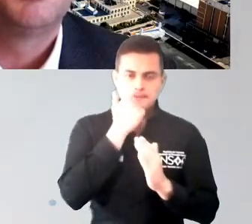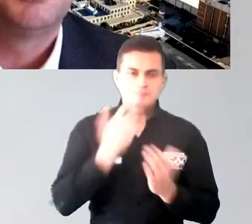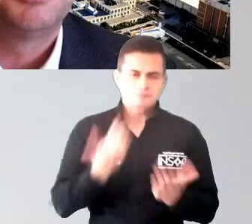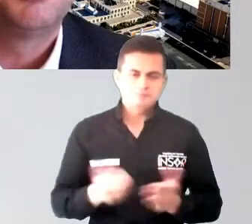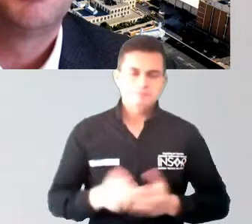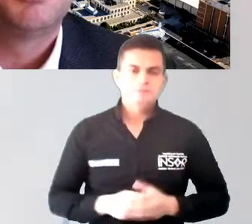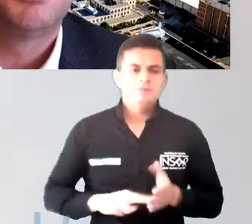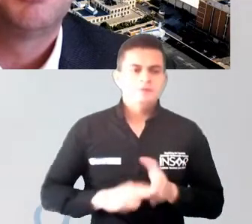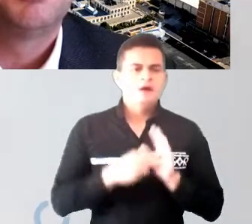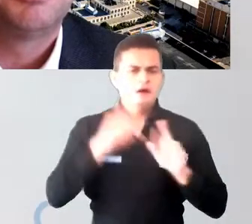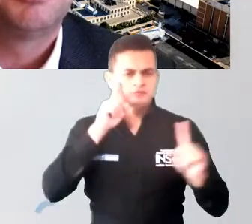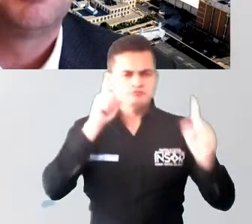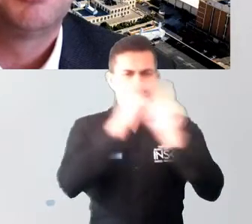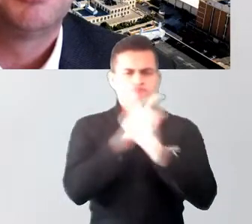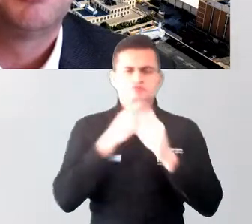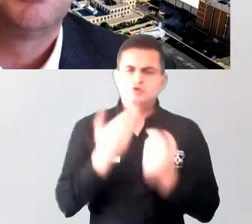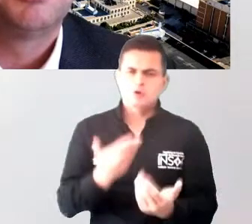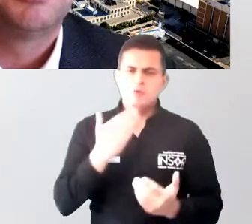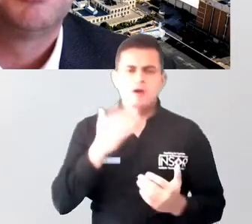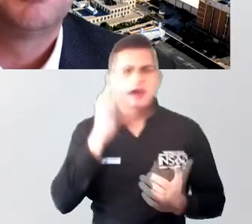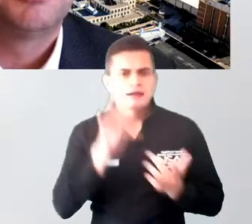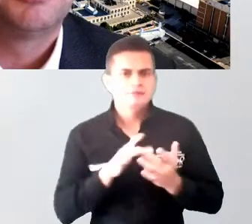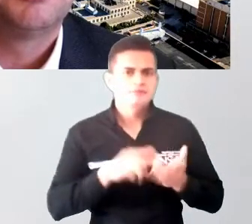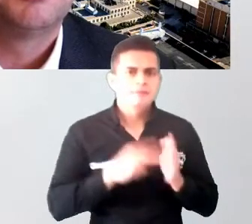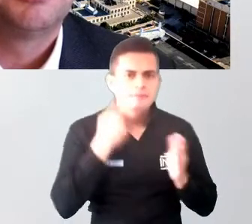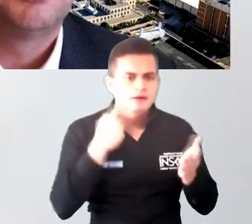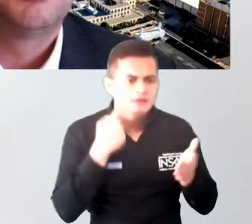en relación con estas tensiones entre